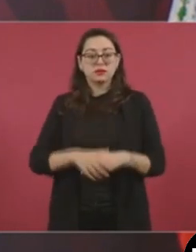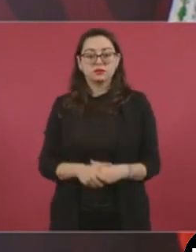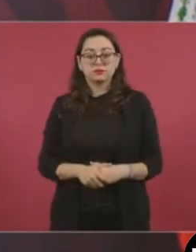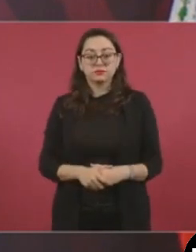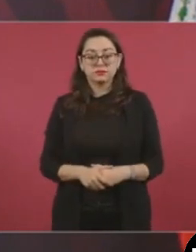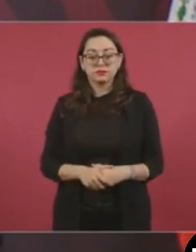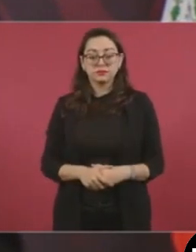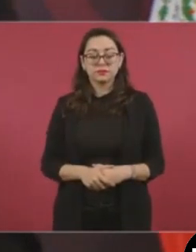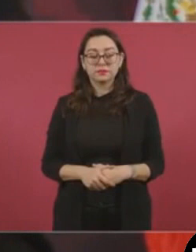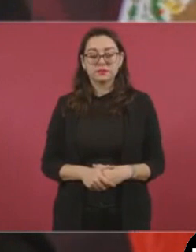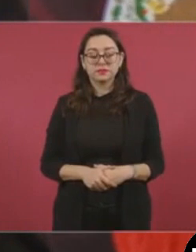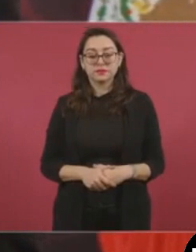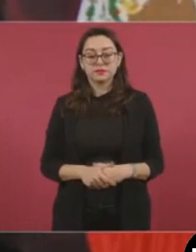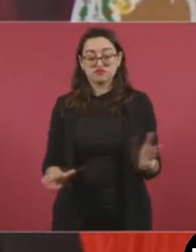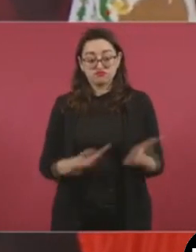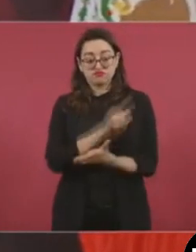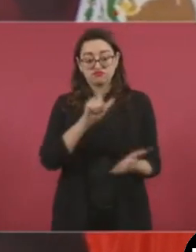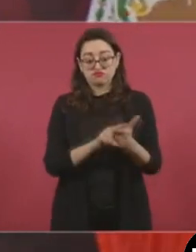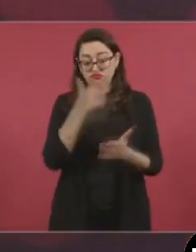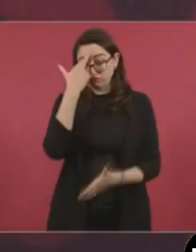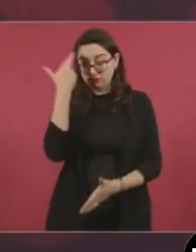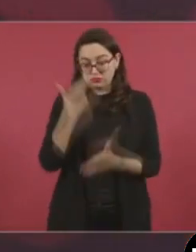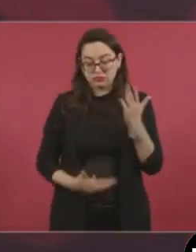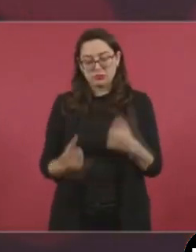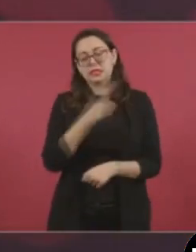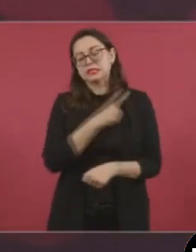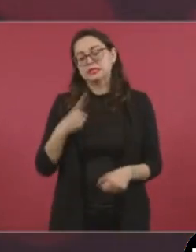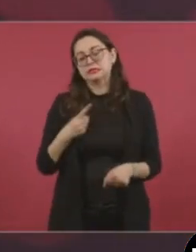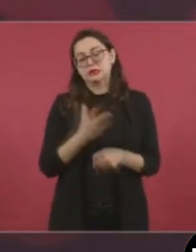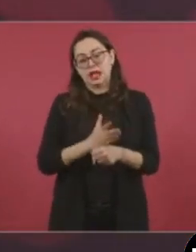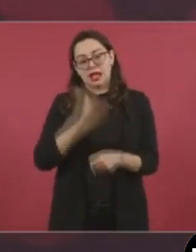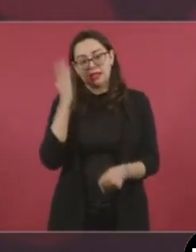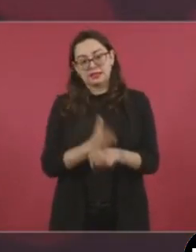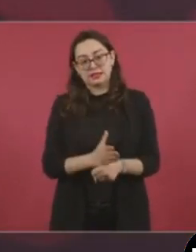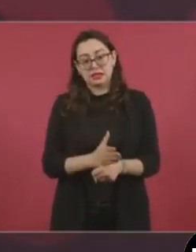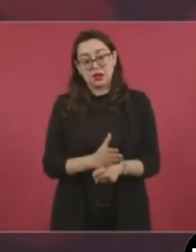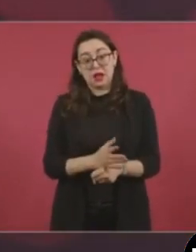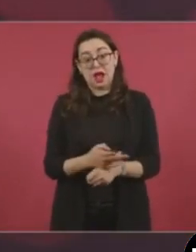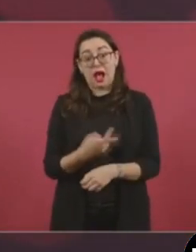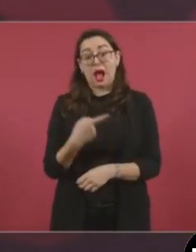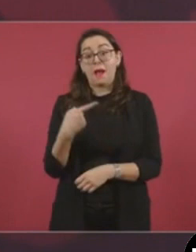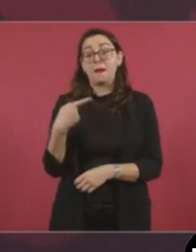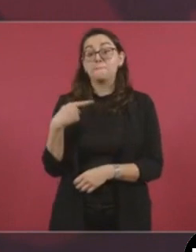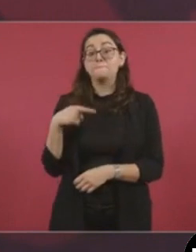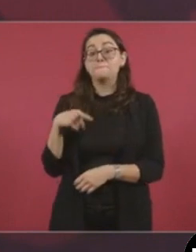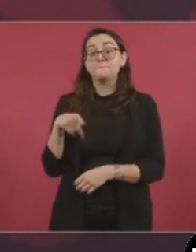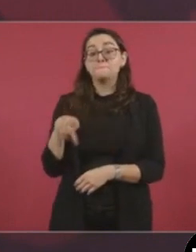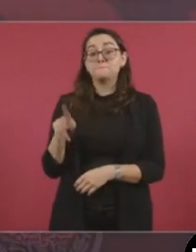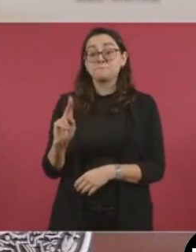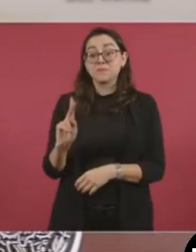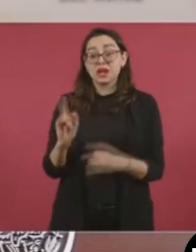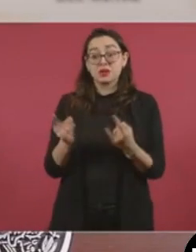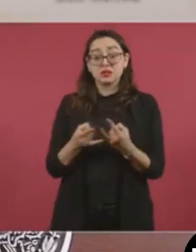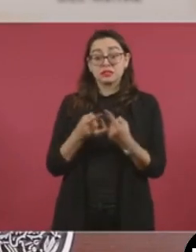Ningún crimen debe quedar impune, pero cuando se trata de un caso